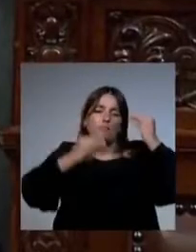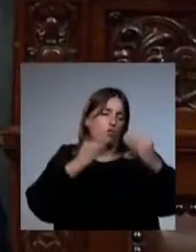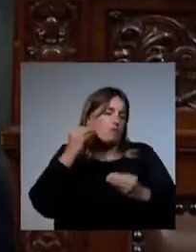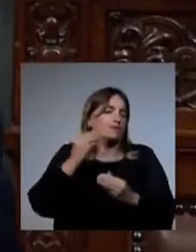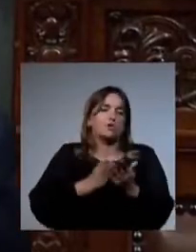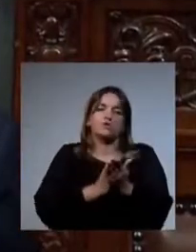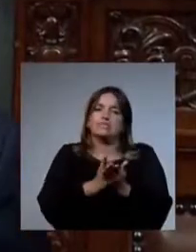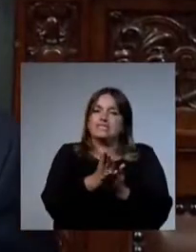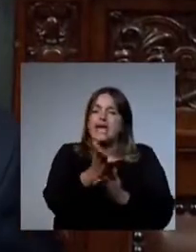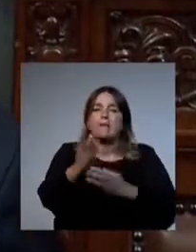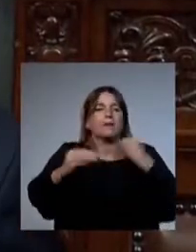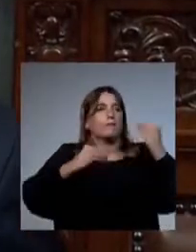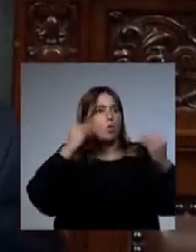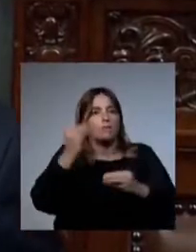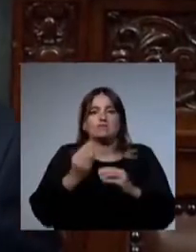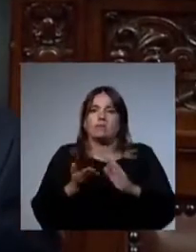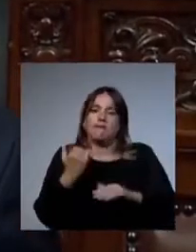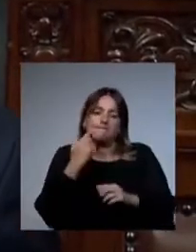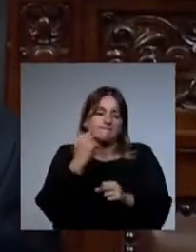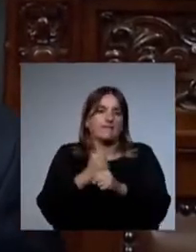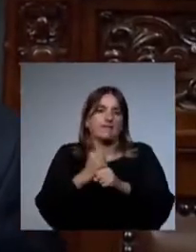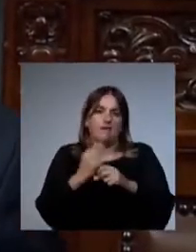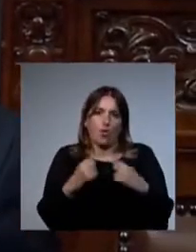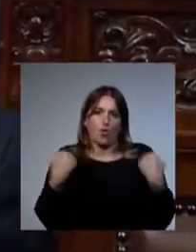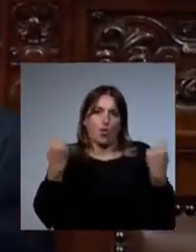permanente y fue parte de nuestra acción.